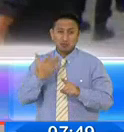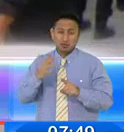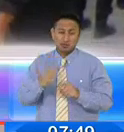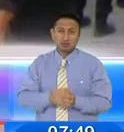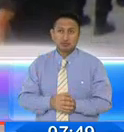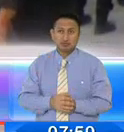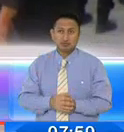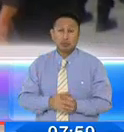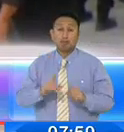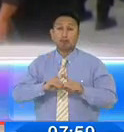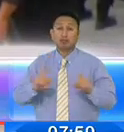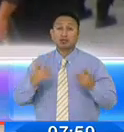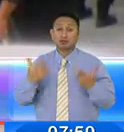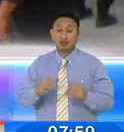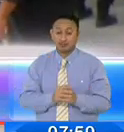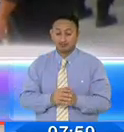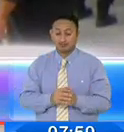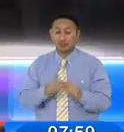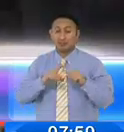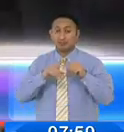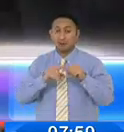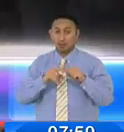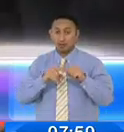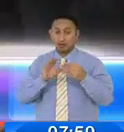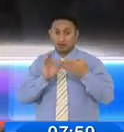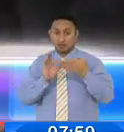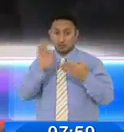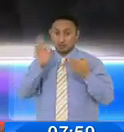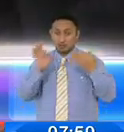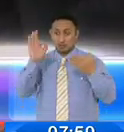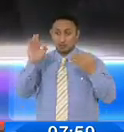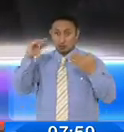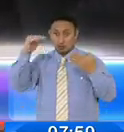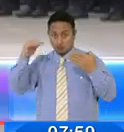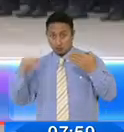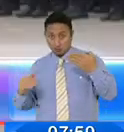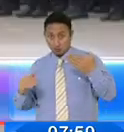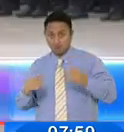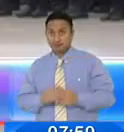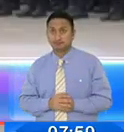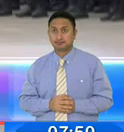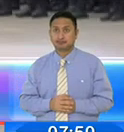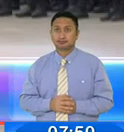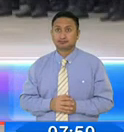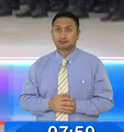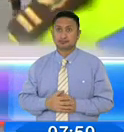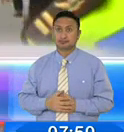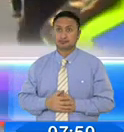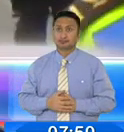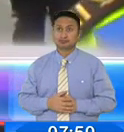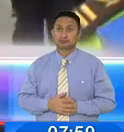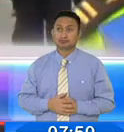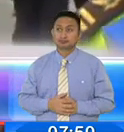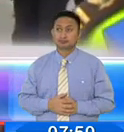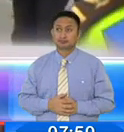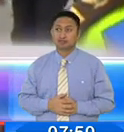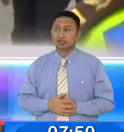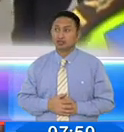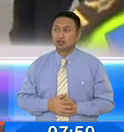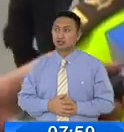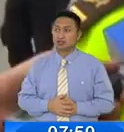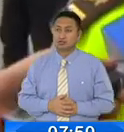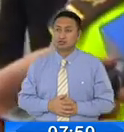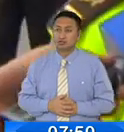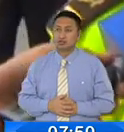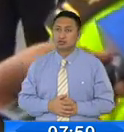eso depende de un decremento real en las cifras delictivas en la ciudad. Son 16 puntos que